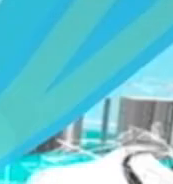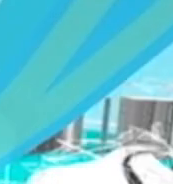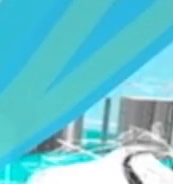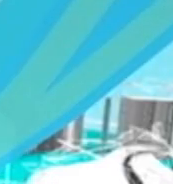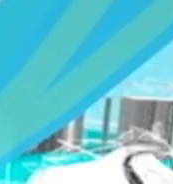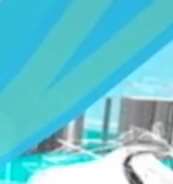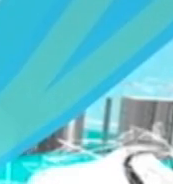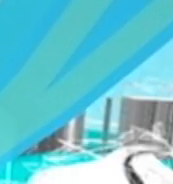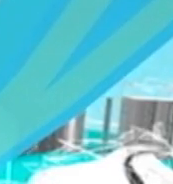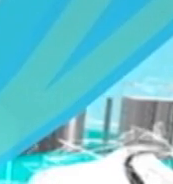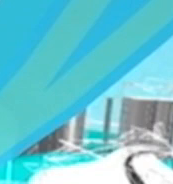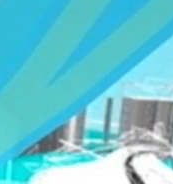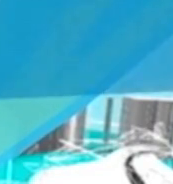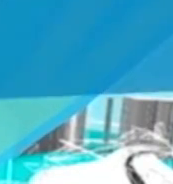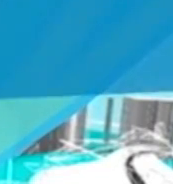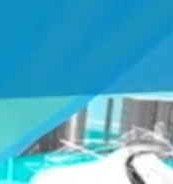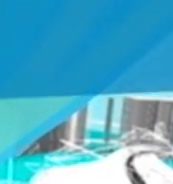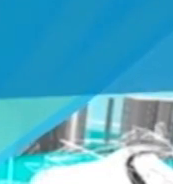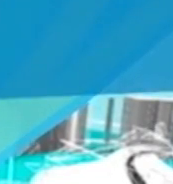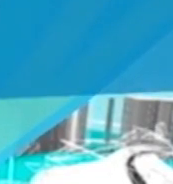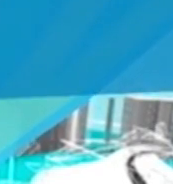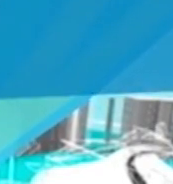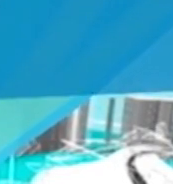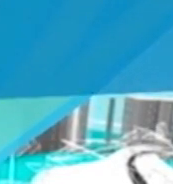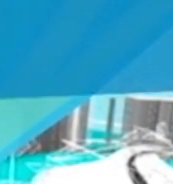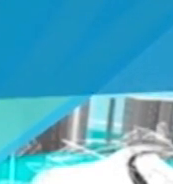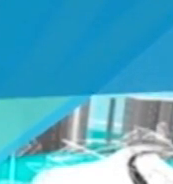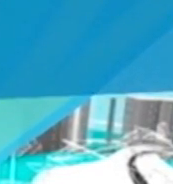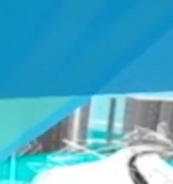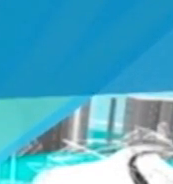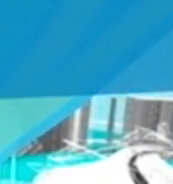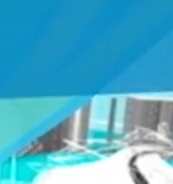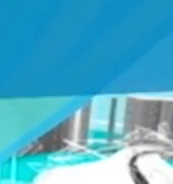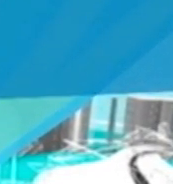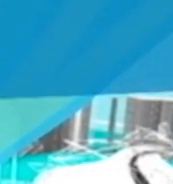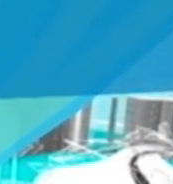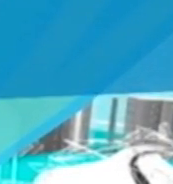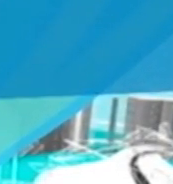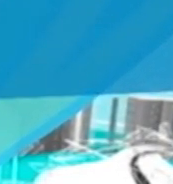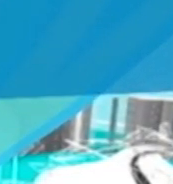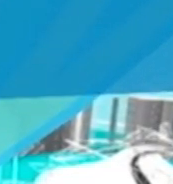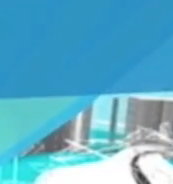El ICT le presentó la sección Animales en Libertad.